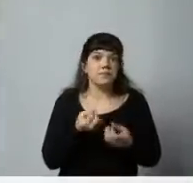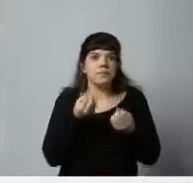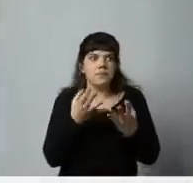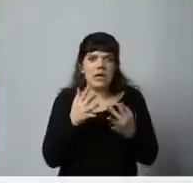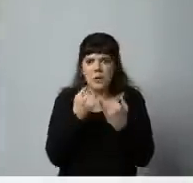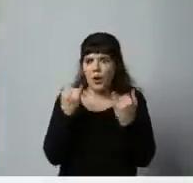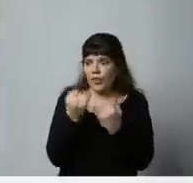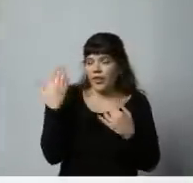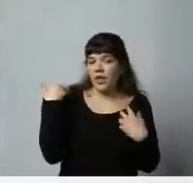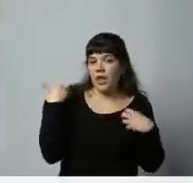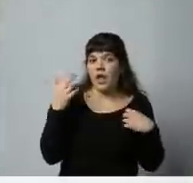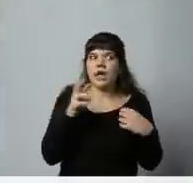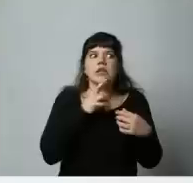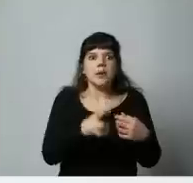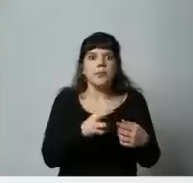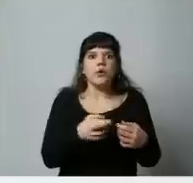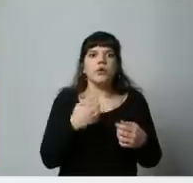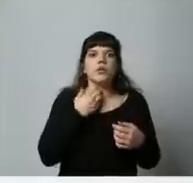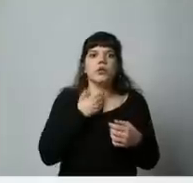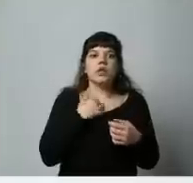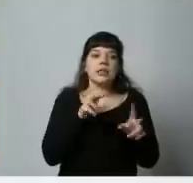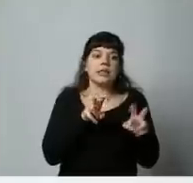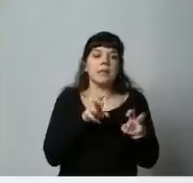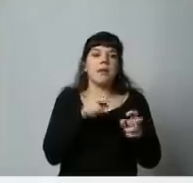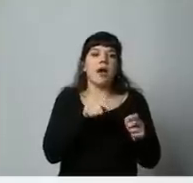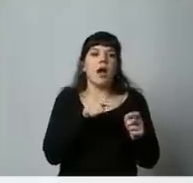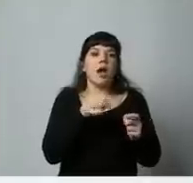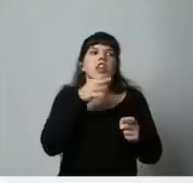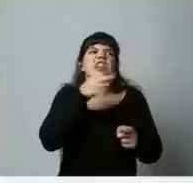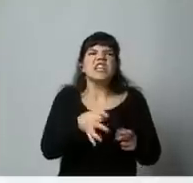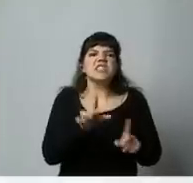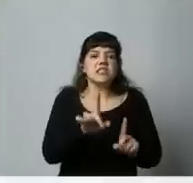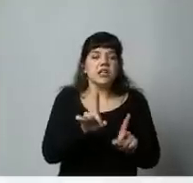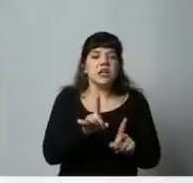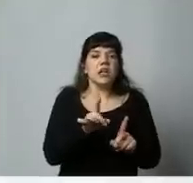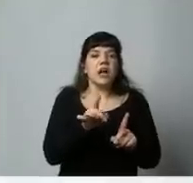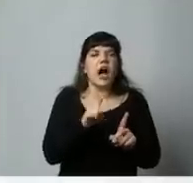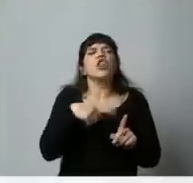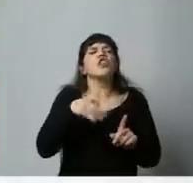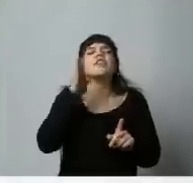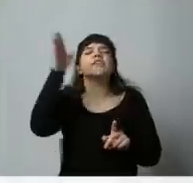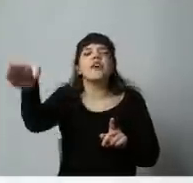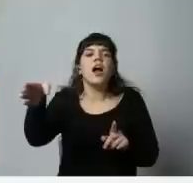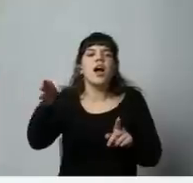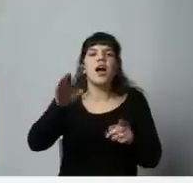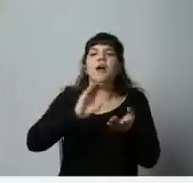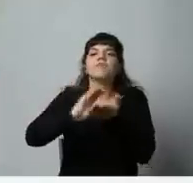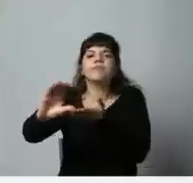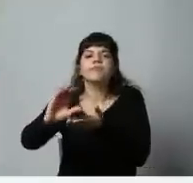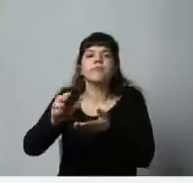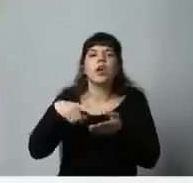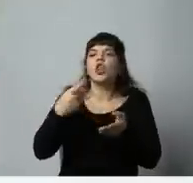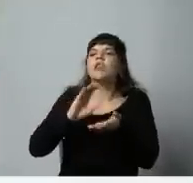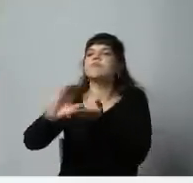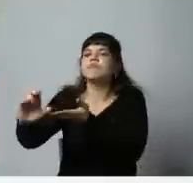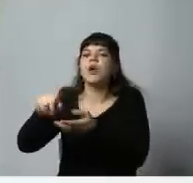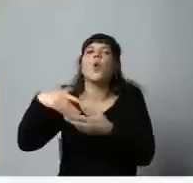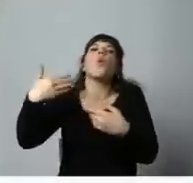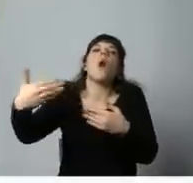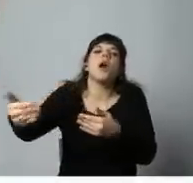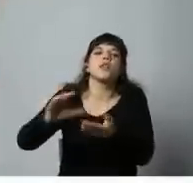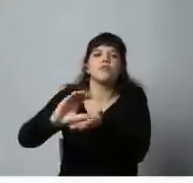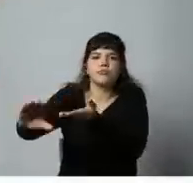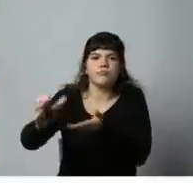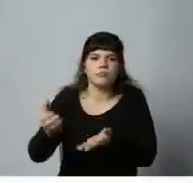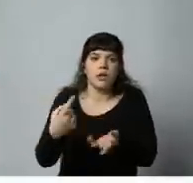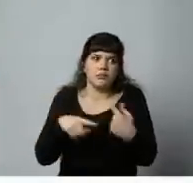eh respondido a un pedido de informe del parlamento donde dice a dónde van y cuándo los va a distribuir por lo tanto